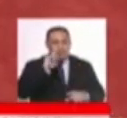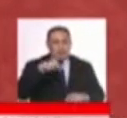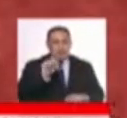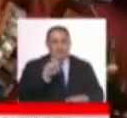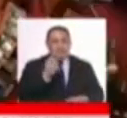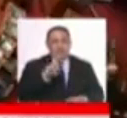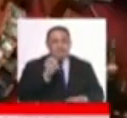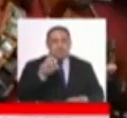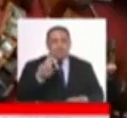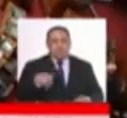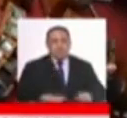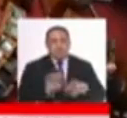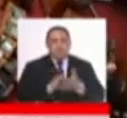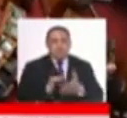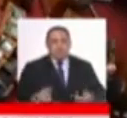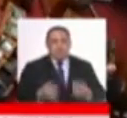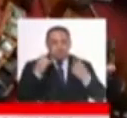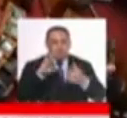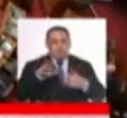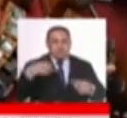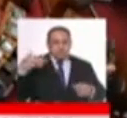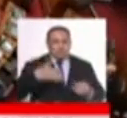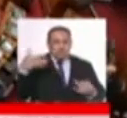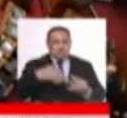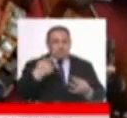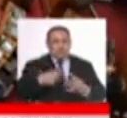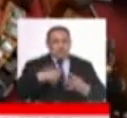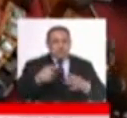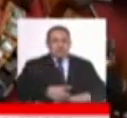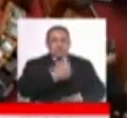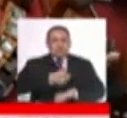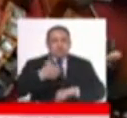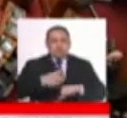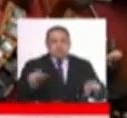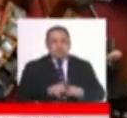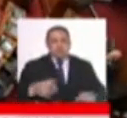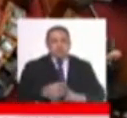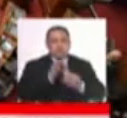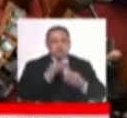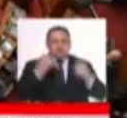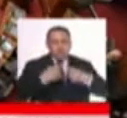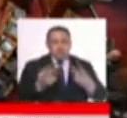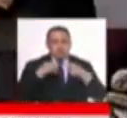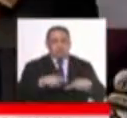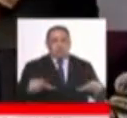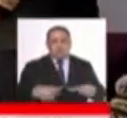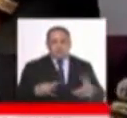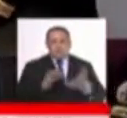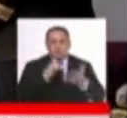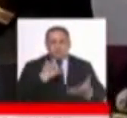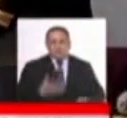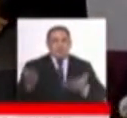aceptar un gabinete en las condiciones en las que nos proponía el presidente Castillo. Sin experiencia,